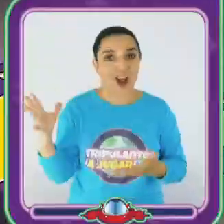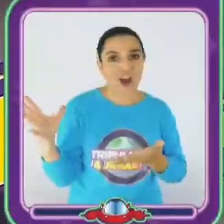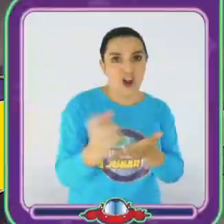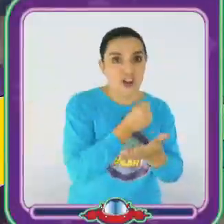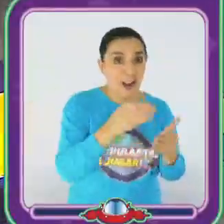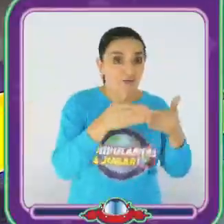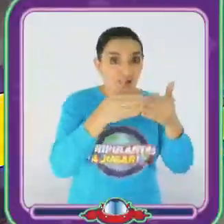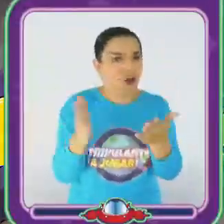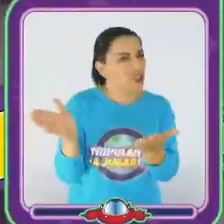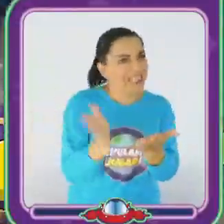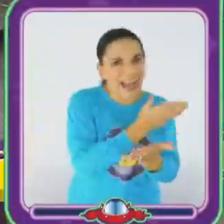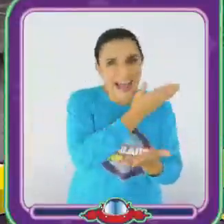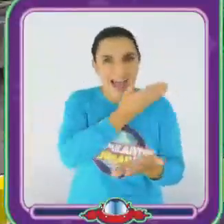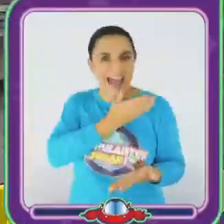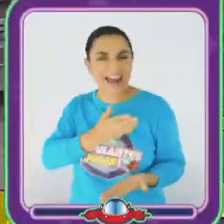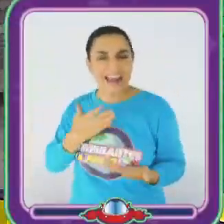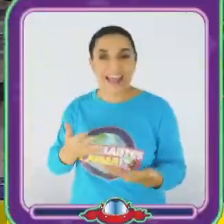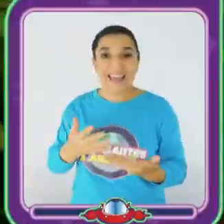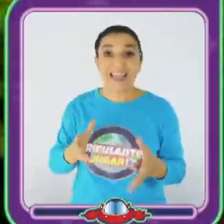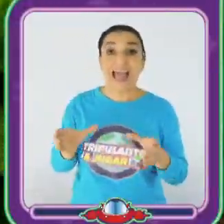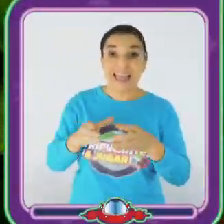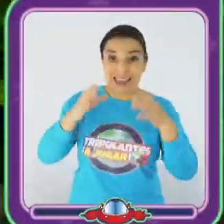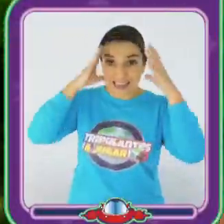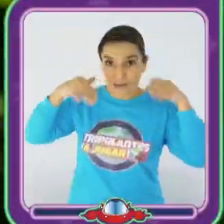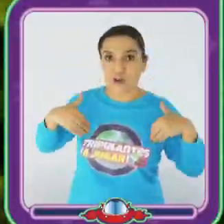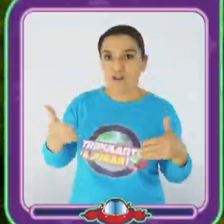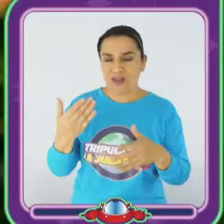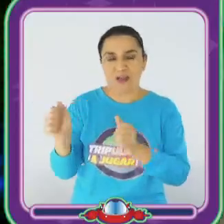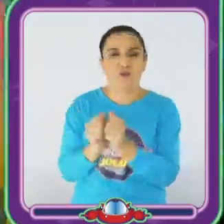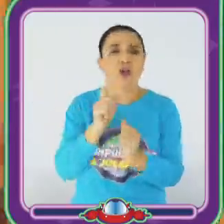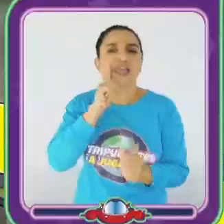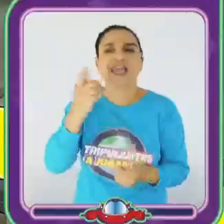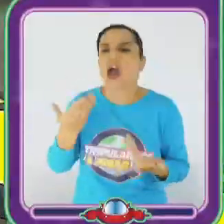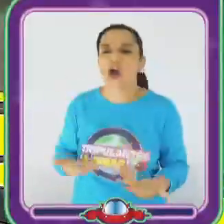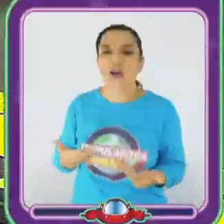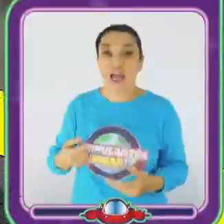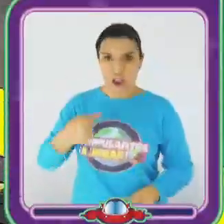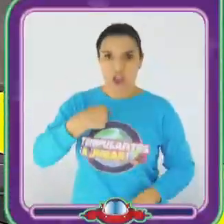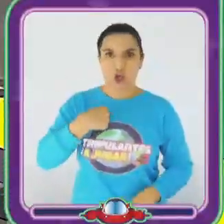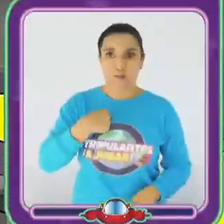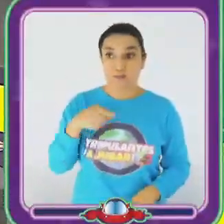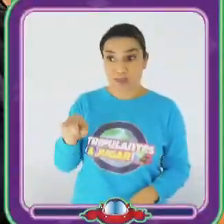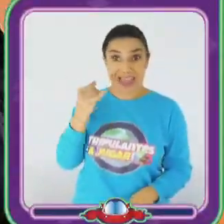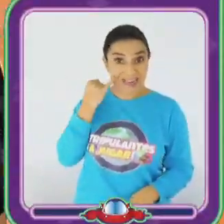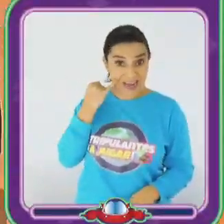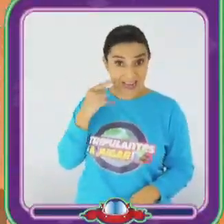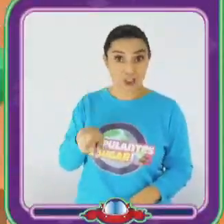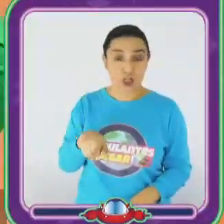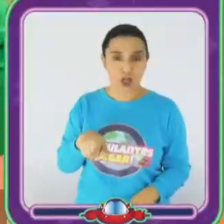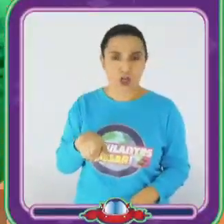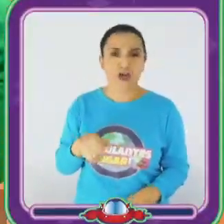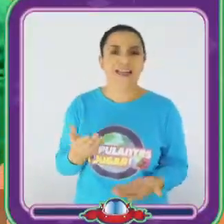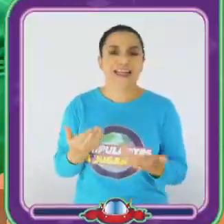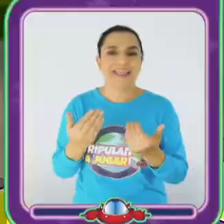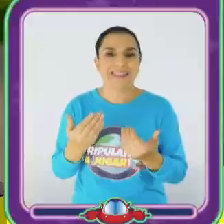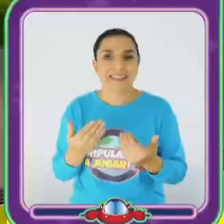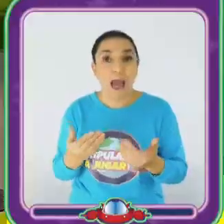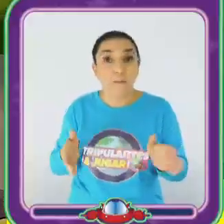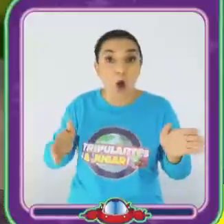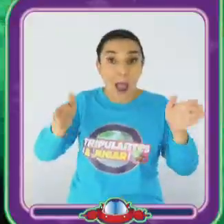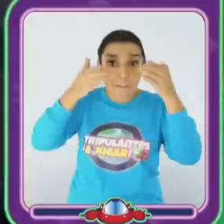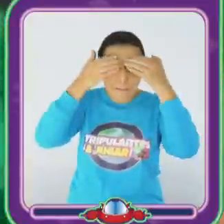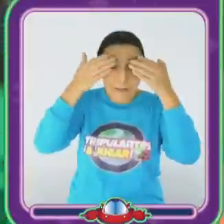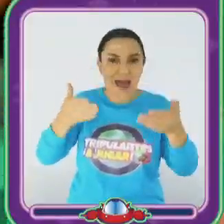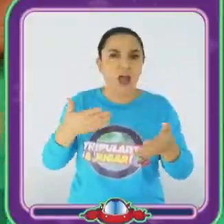Gregorio, lograron sacar el primer barco. Tripulación, acompáñeme. ¿Quién sigue ahora? Yo. Ignacio, necesitamos tus